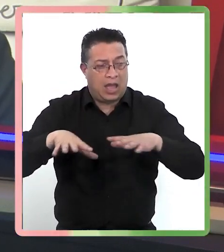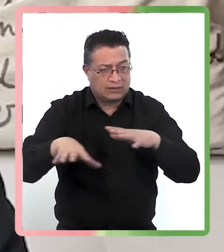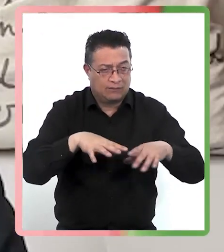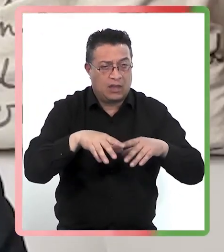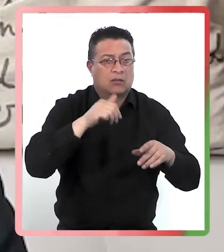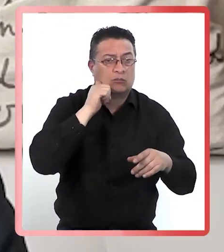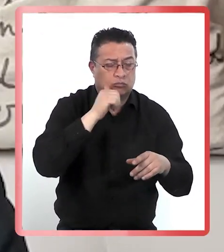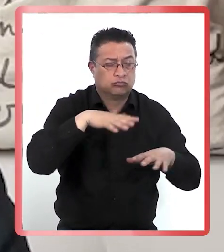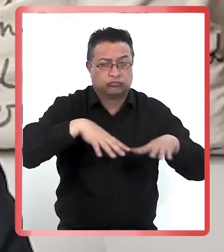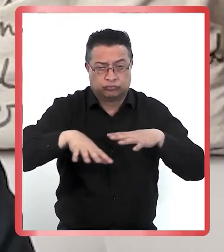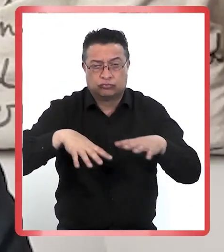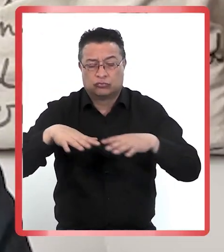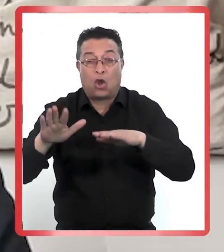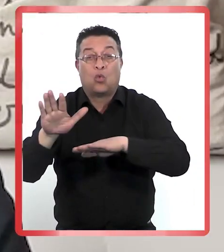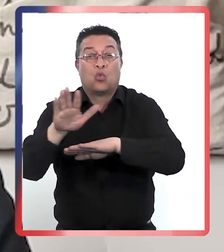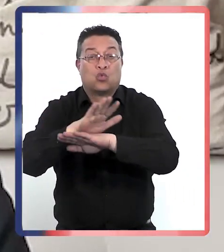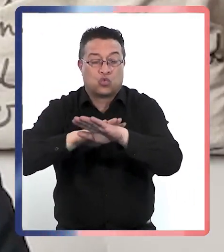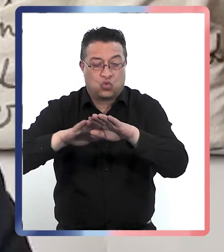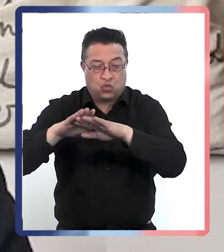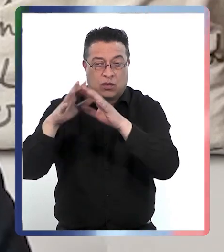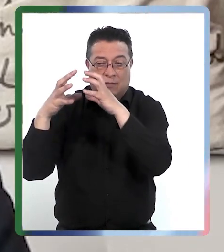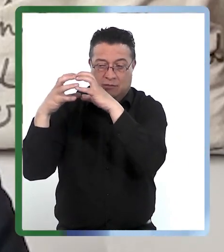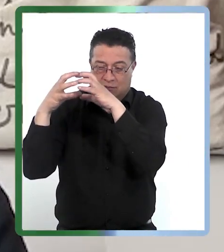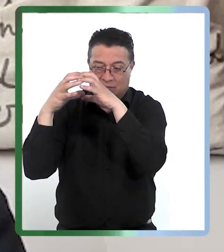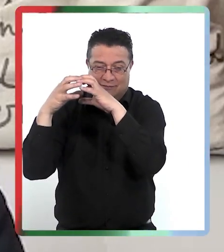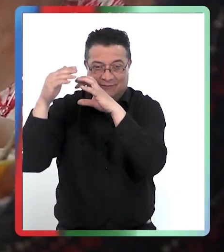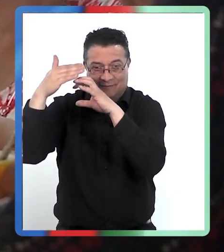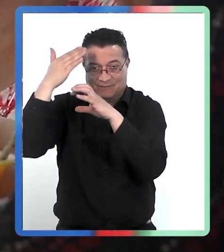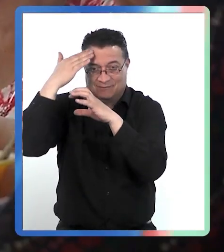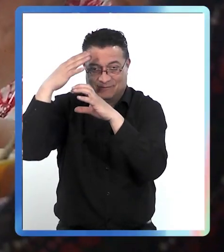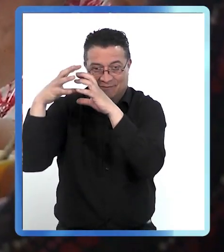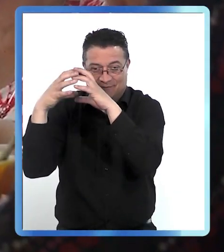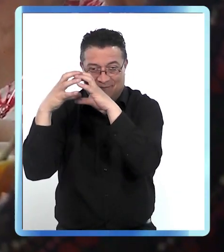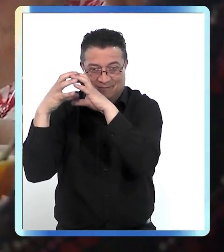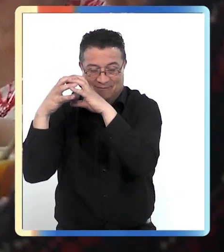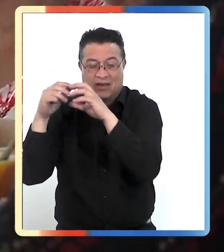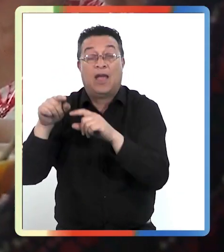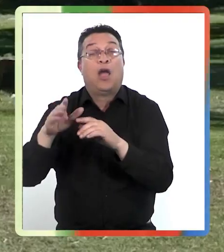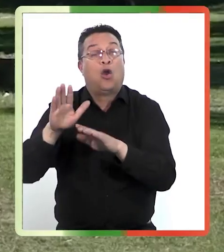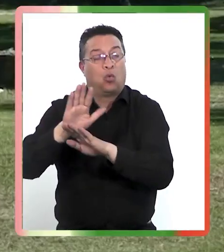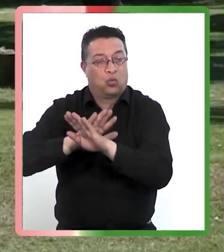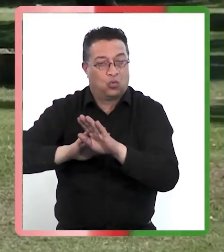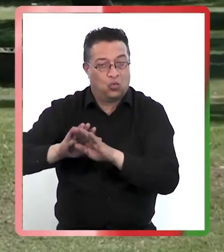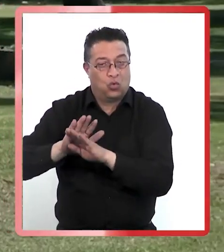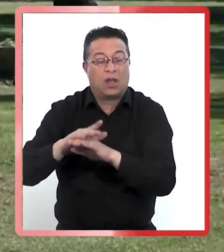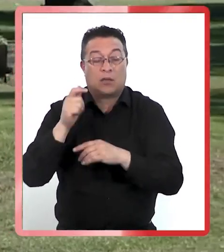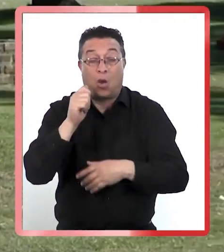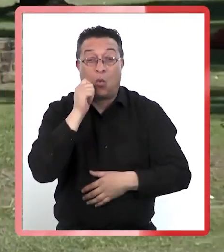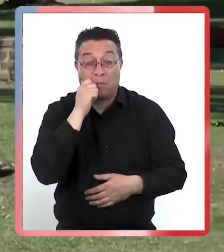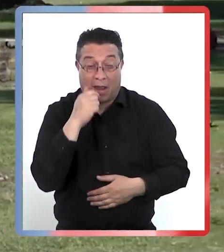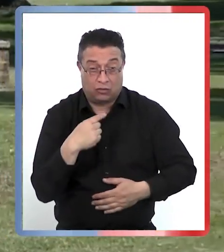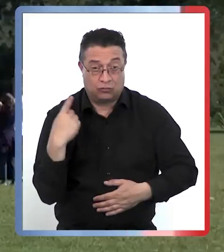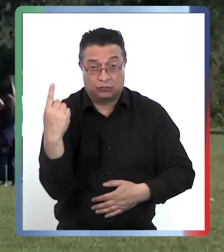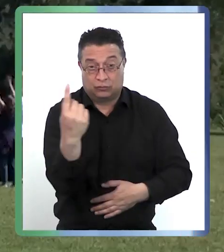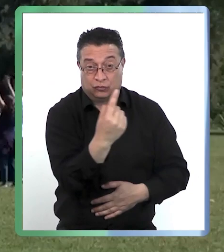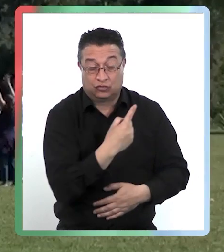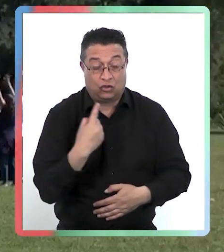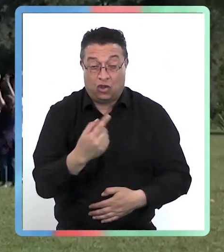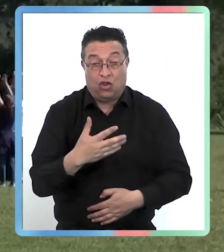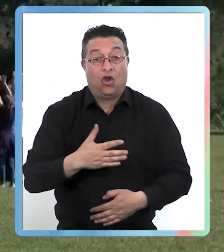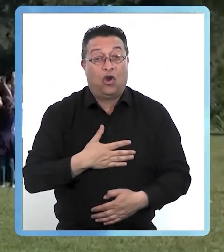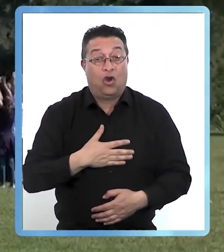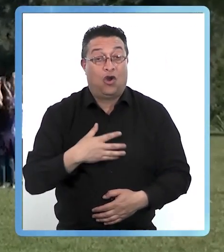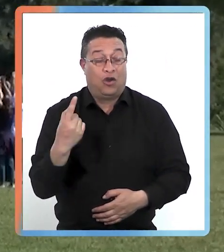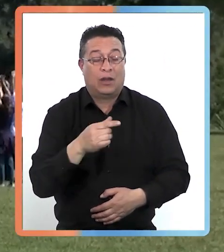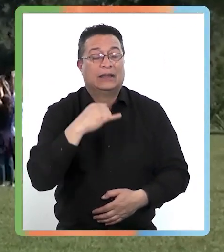actividades que tienen que ver con cuidar adecuadamente nuestro cerebro. Y en general, como mantra, como